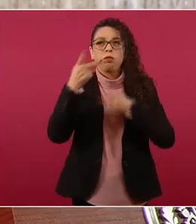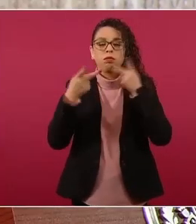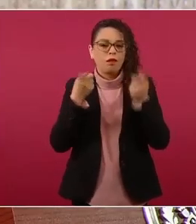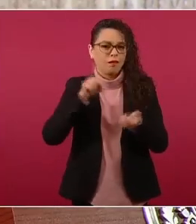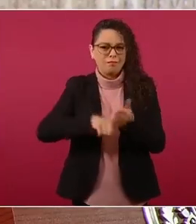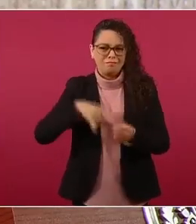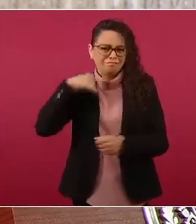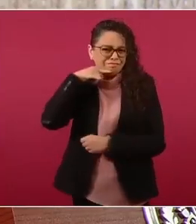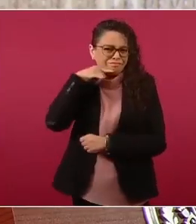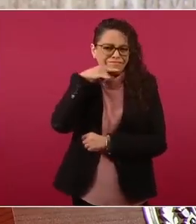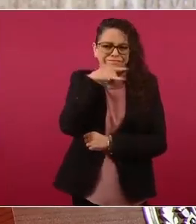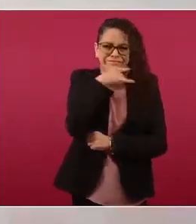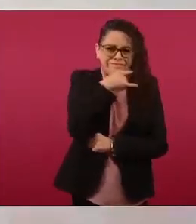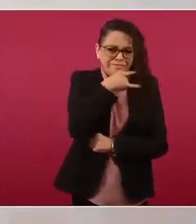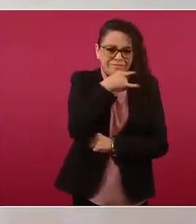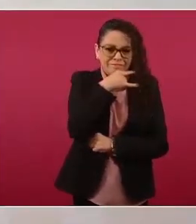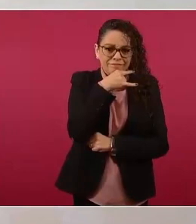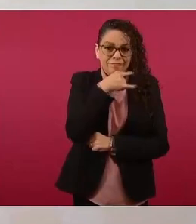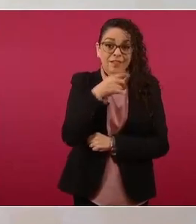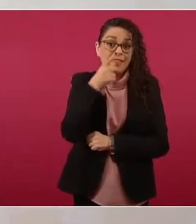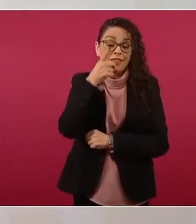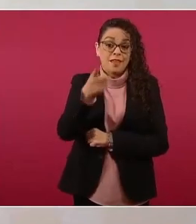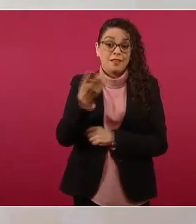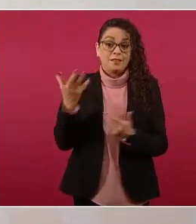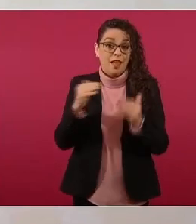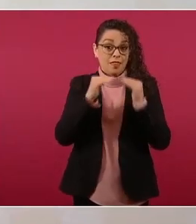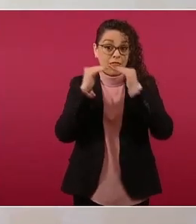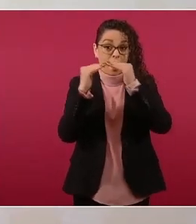hipócritas, de que se va a acabar la democracia.